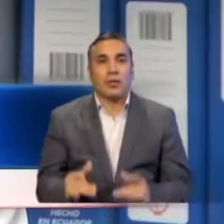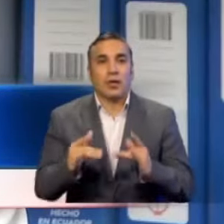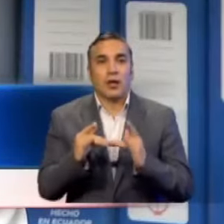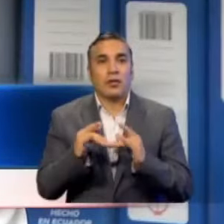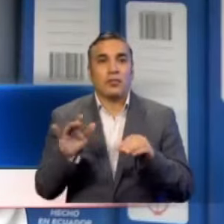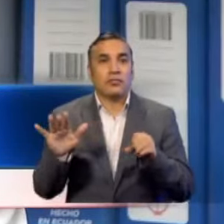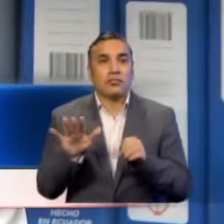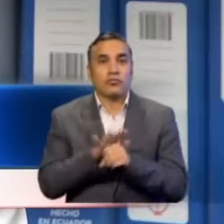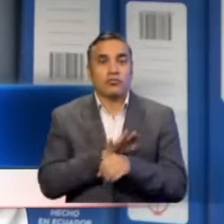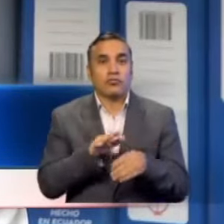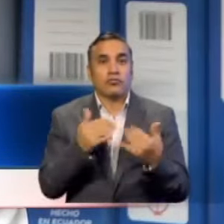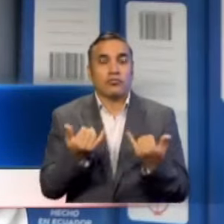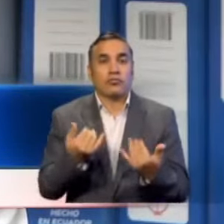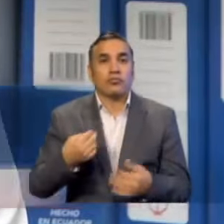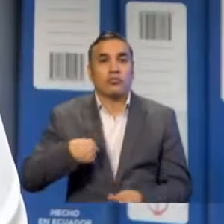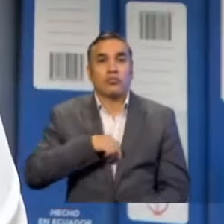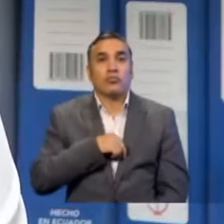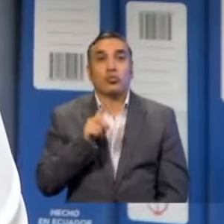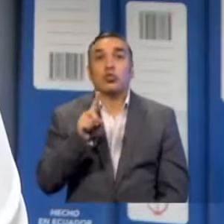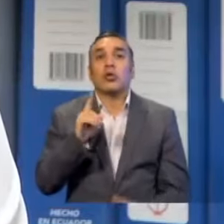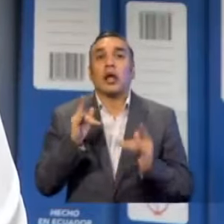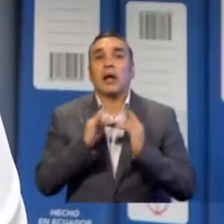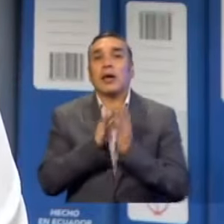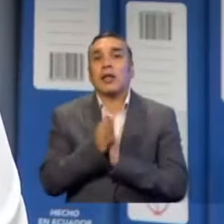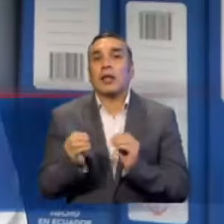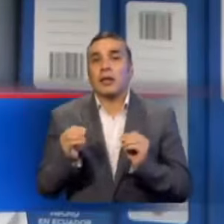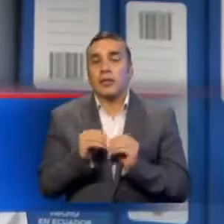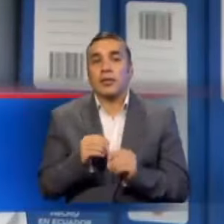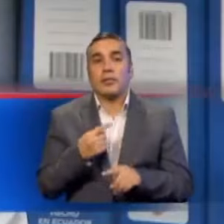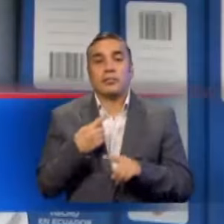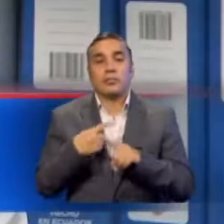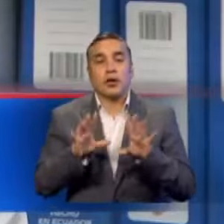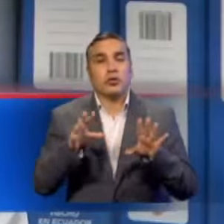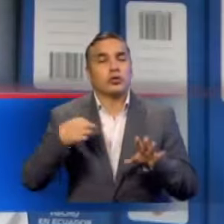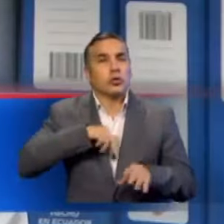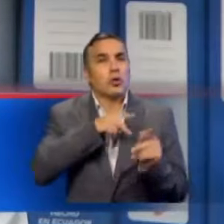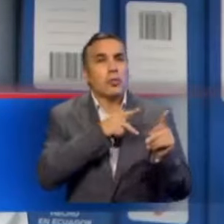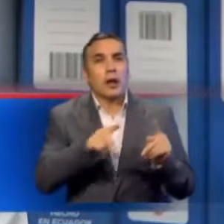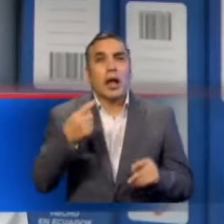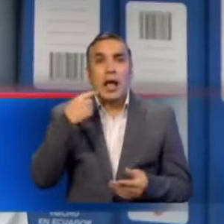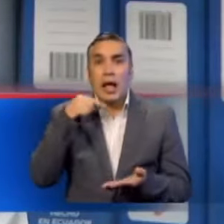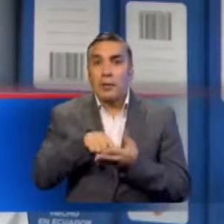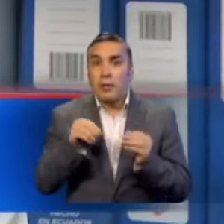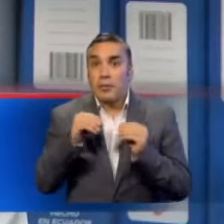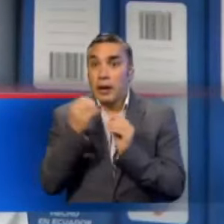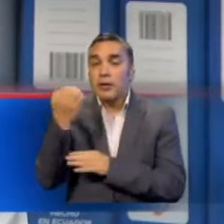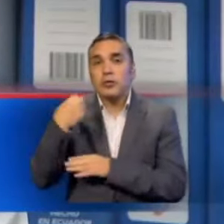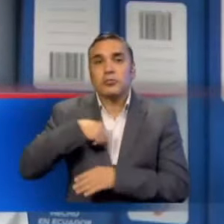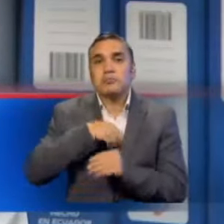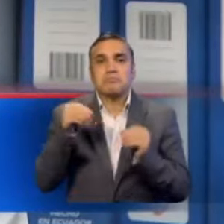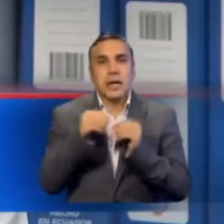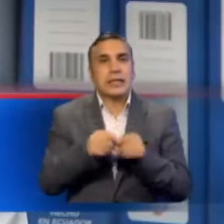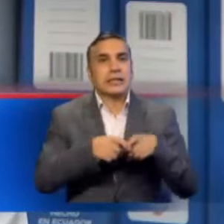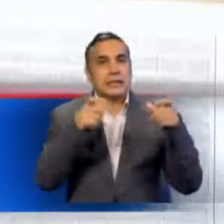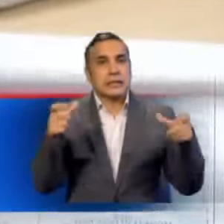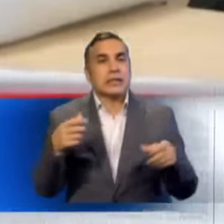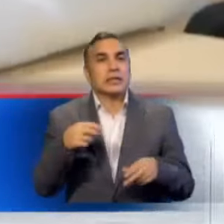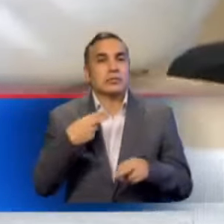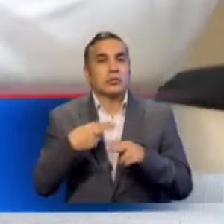la actualidad, tenemos una cama disponible, pero contamos con un plan de contingencia para ampliarnos 12 camas dentro de las próximas